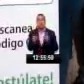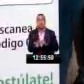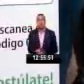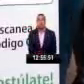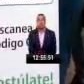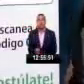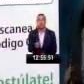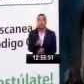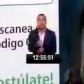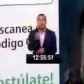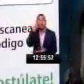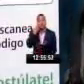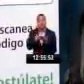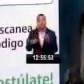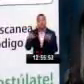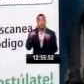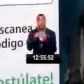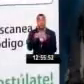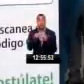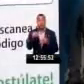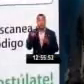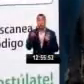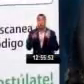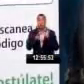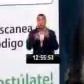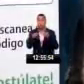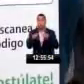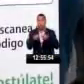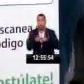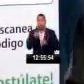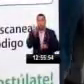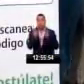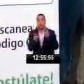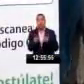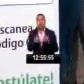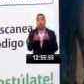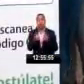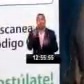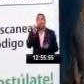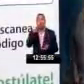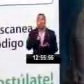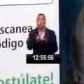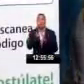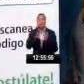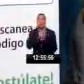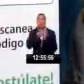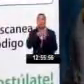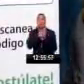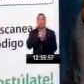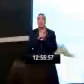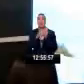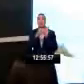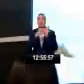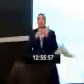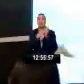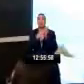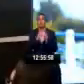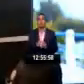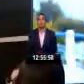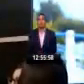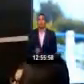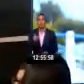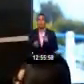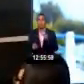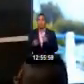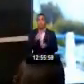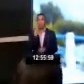personas. Por eso, para receptar tantas hojas de vida, los postulantes deberán utilizar un código QR. El